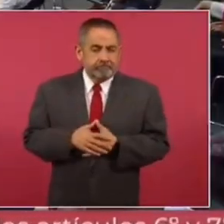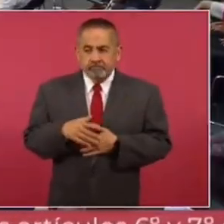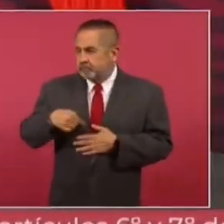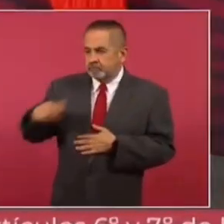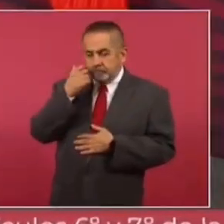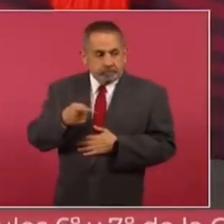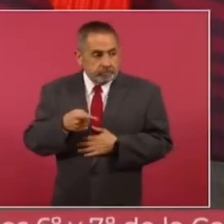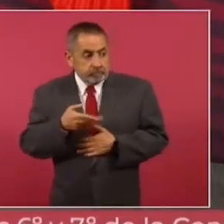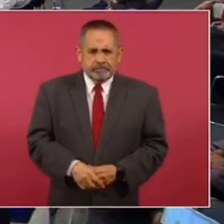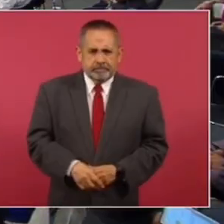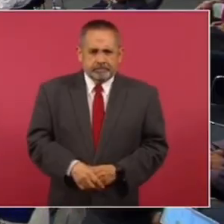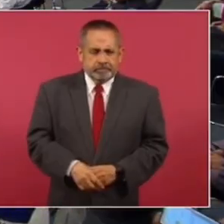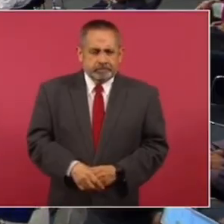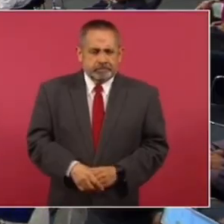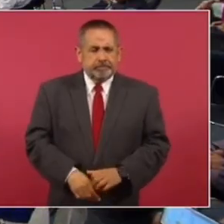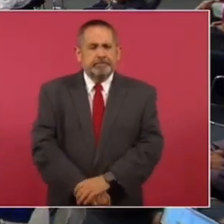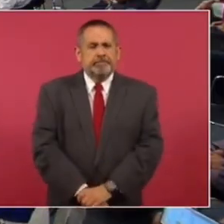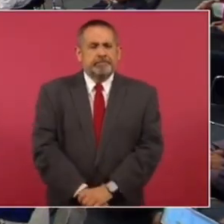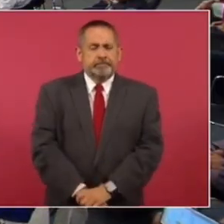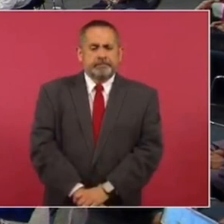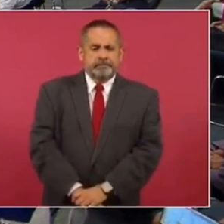trabajo a los que están espiando.